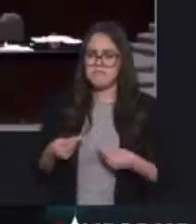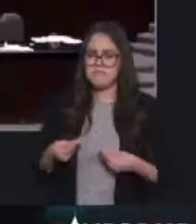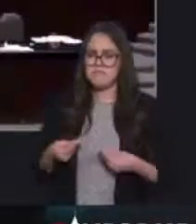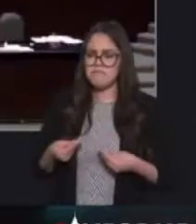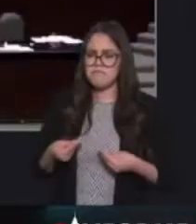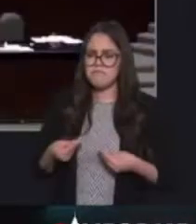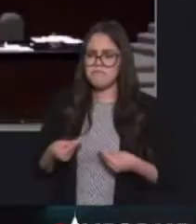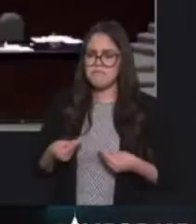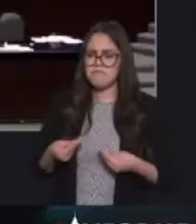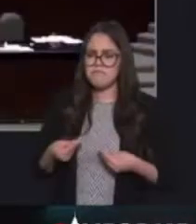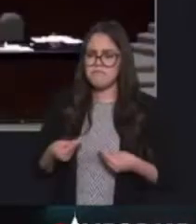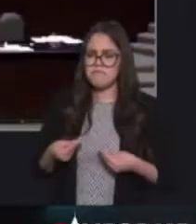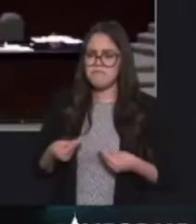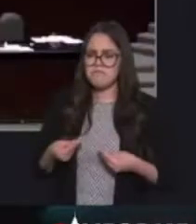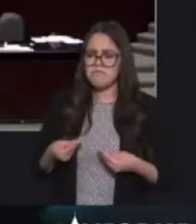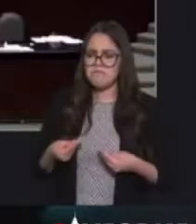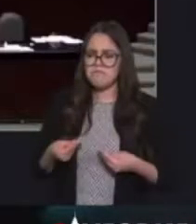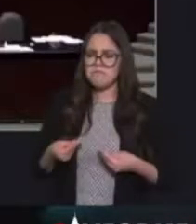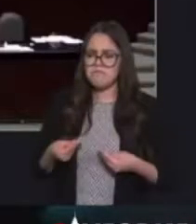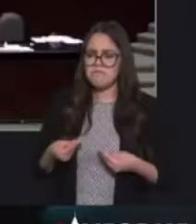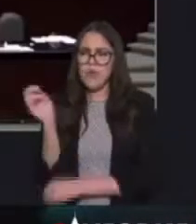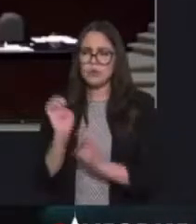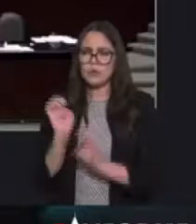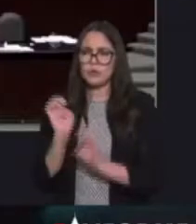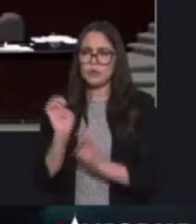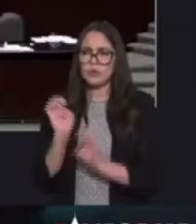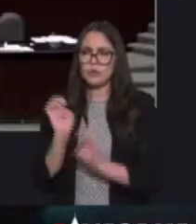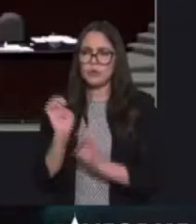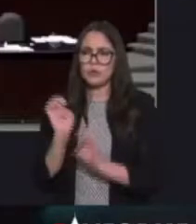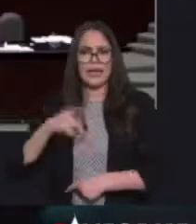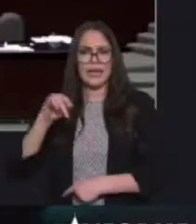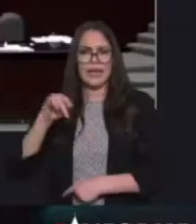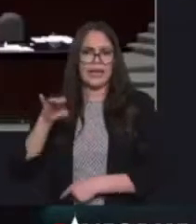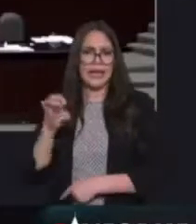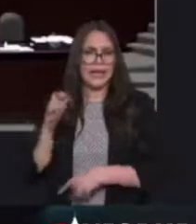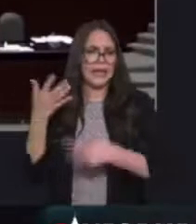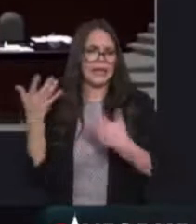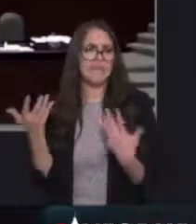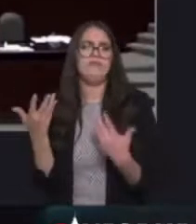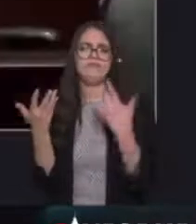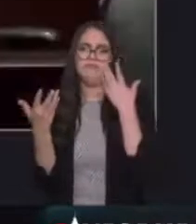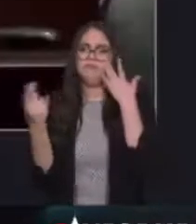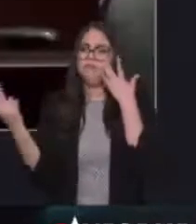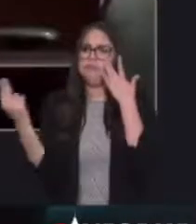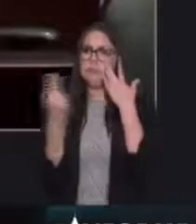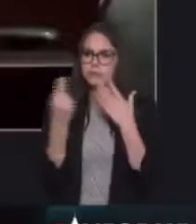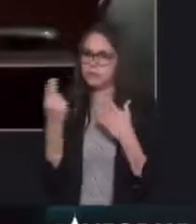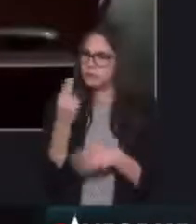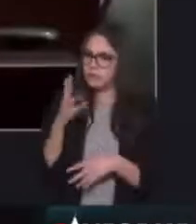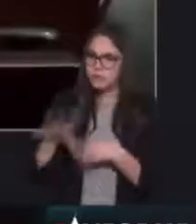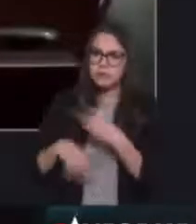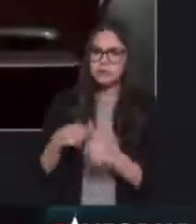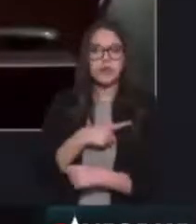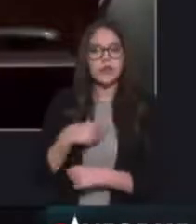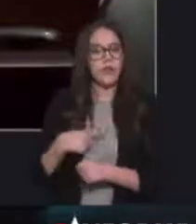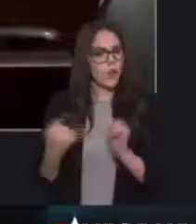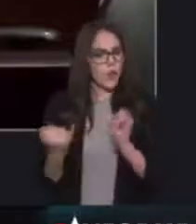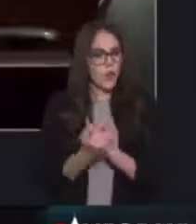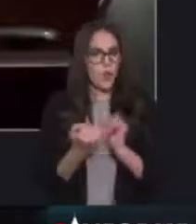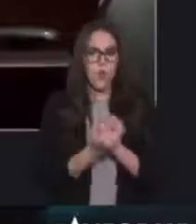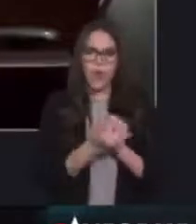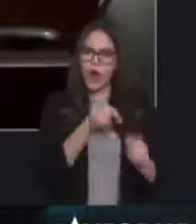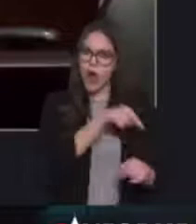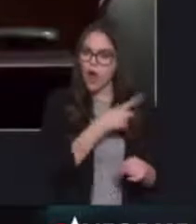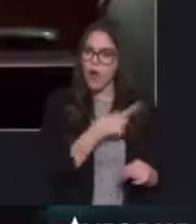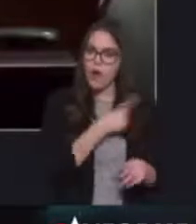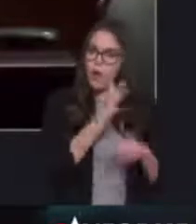tienen de oropeles y de cuestiones que son privilegios, ¿no? Entonces tendrá que ajustarse eso también, pero no